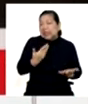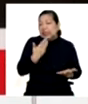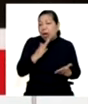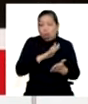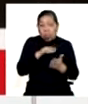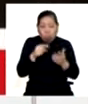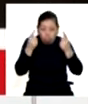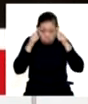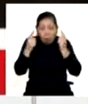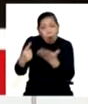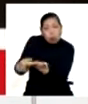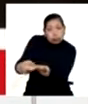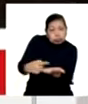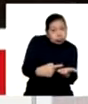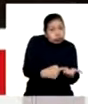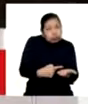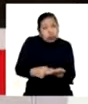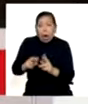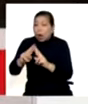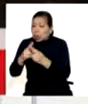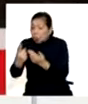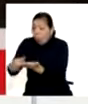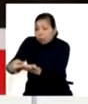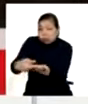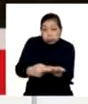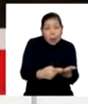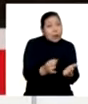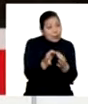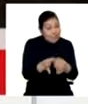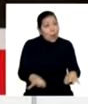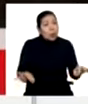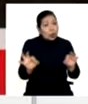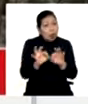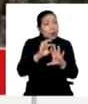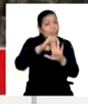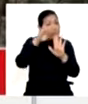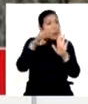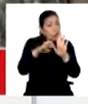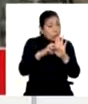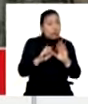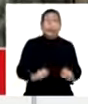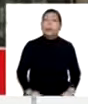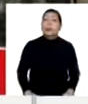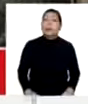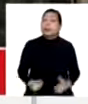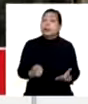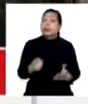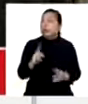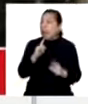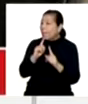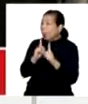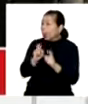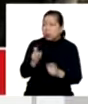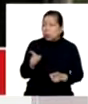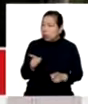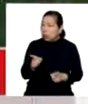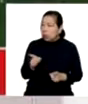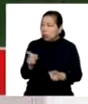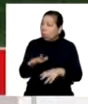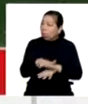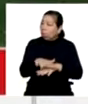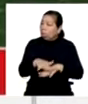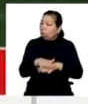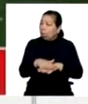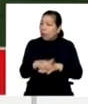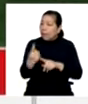llegar todos a un consenso acerca de la importancia de este proyecto, ¿no? Ministro, usted al principio dio cuenta de un plan